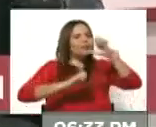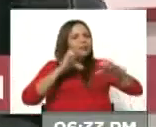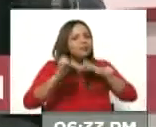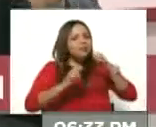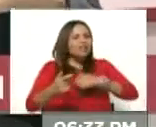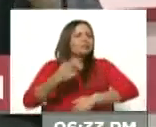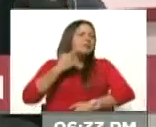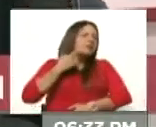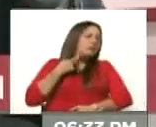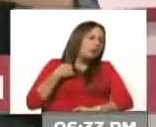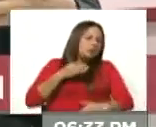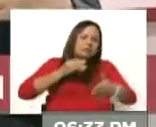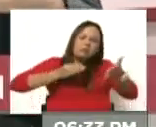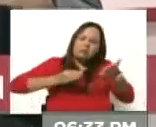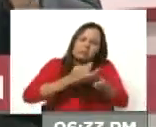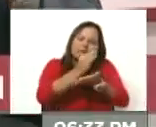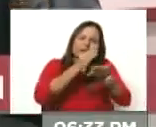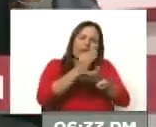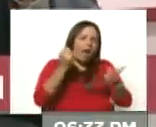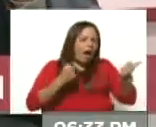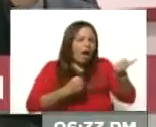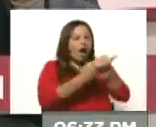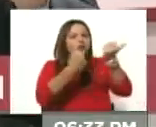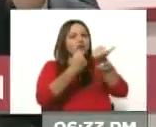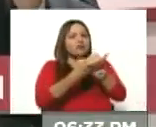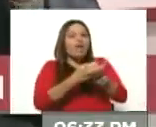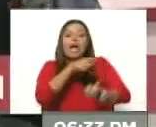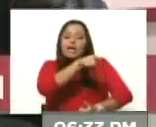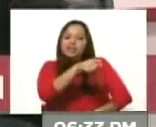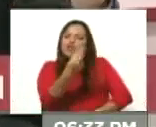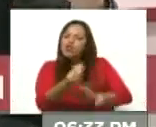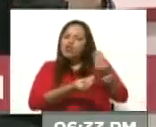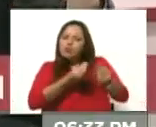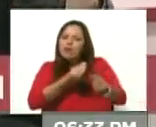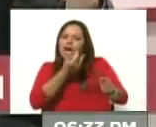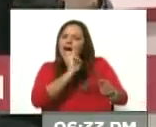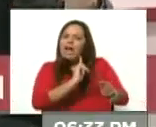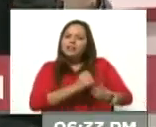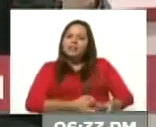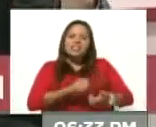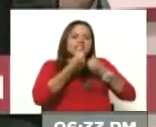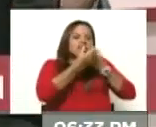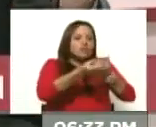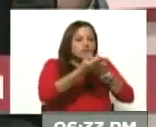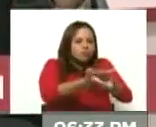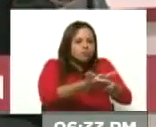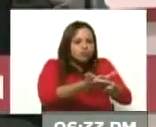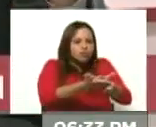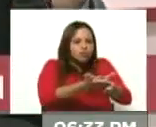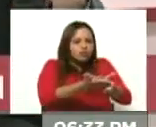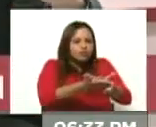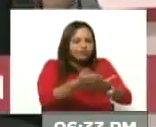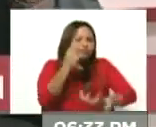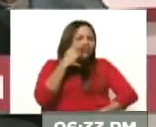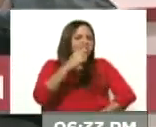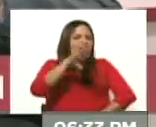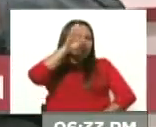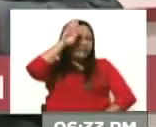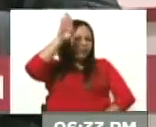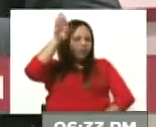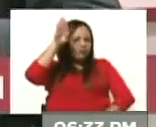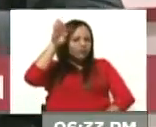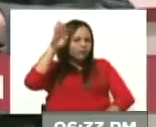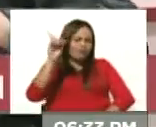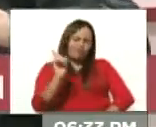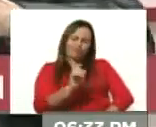pasión de dedicación de respaldo y eso sólo se hace con un discurso que apunte al futuro y no